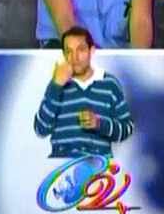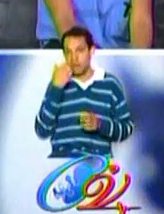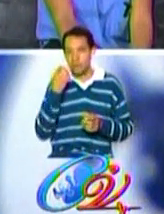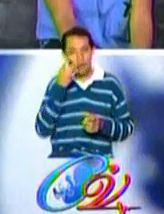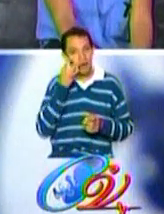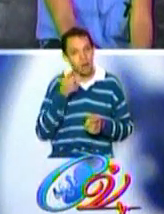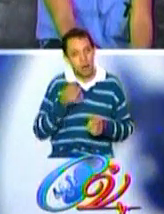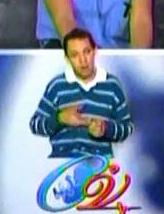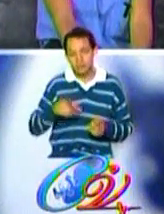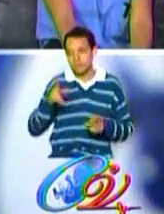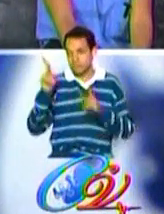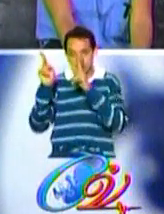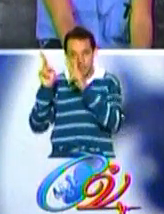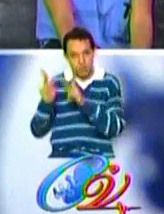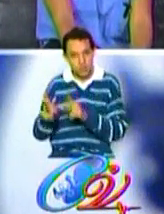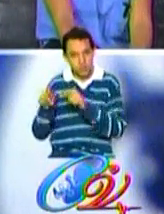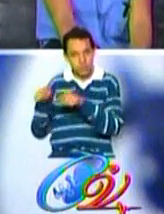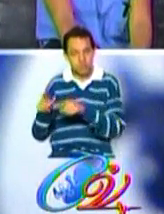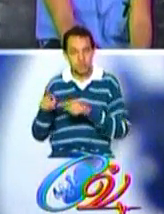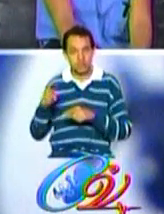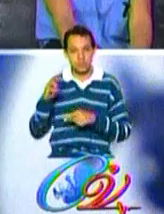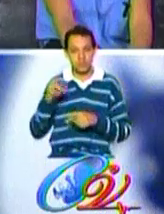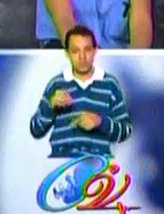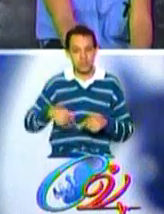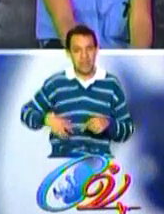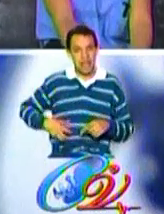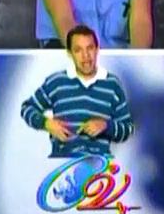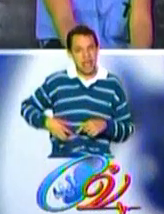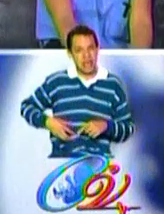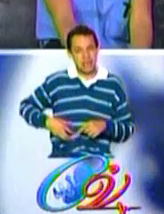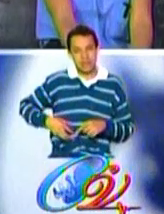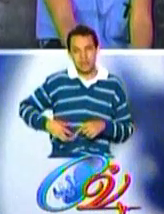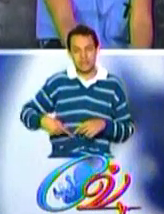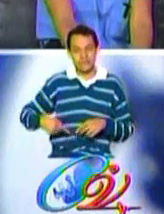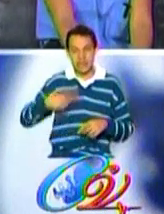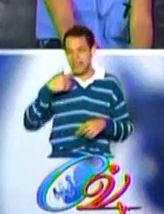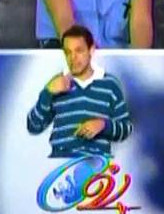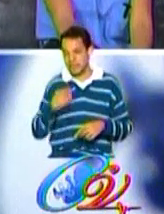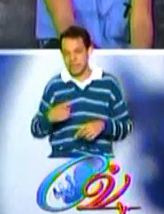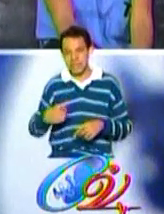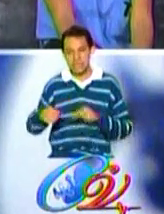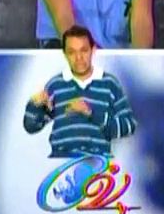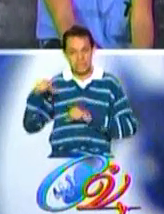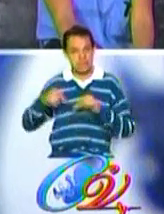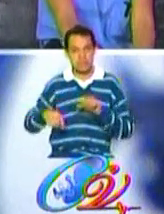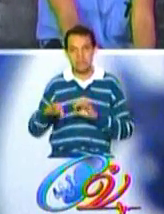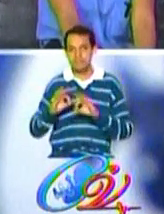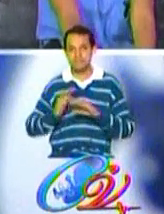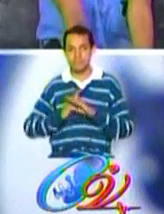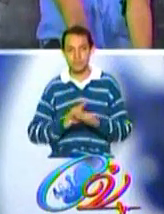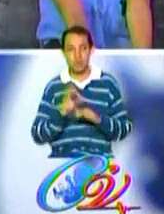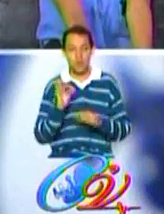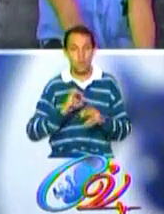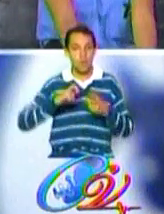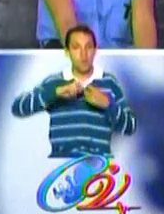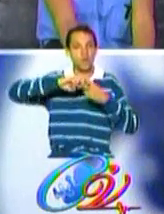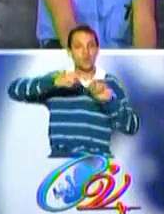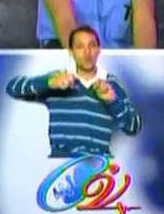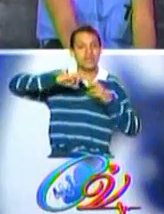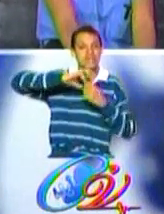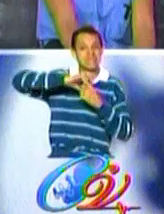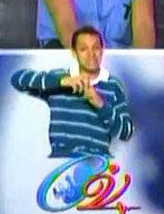persona que tiene un problema de metales en el hígado, no puede tener este tipo de material, ¿cierto? O el de la rodilla, ahí utilizamos